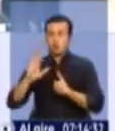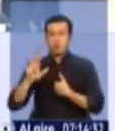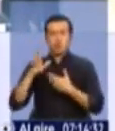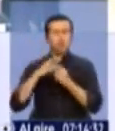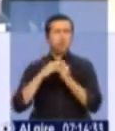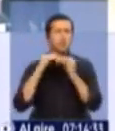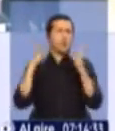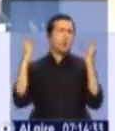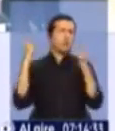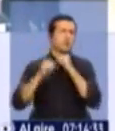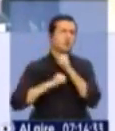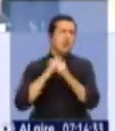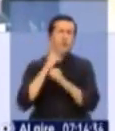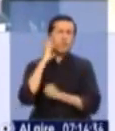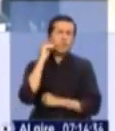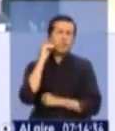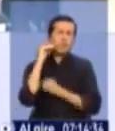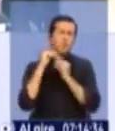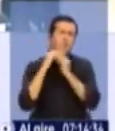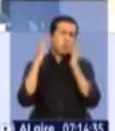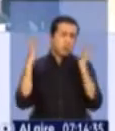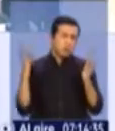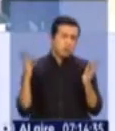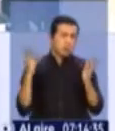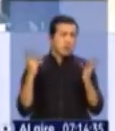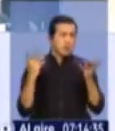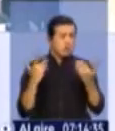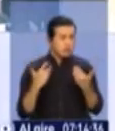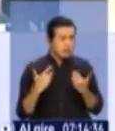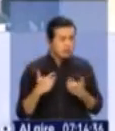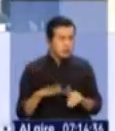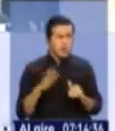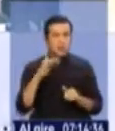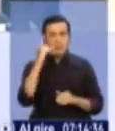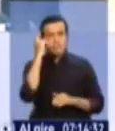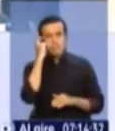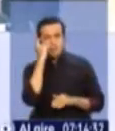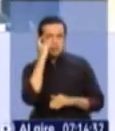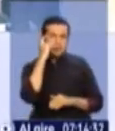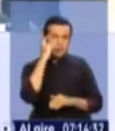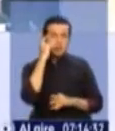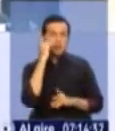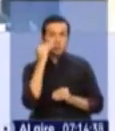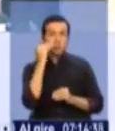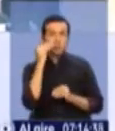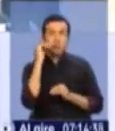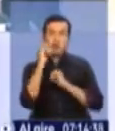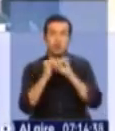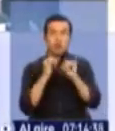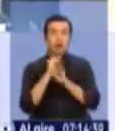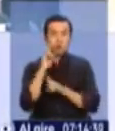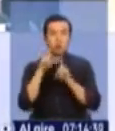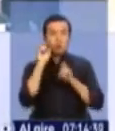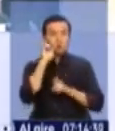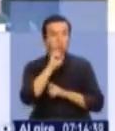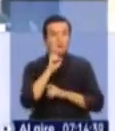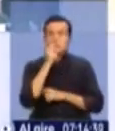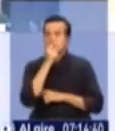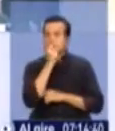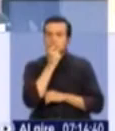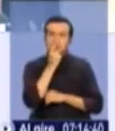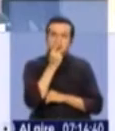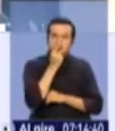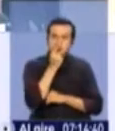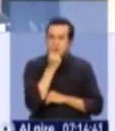porque muchos estamos ya habiendo receptividad del exterior de turistas extranjeros que llegan